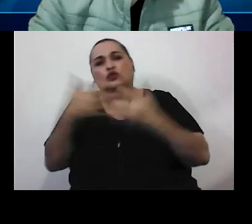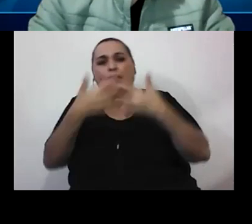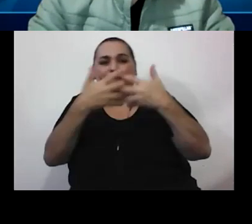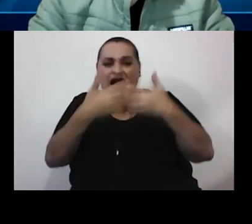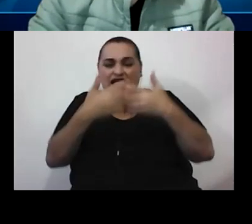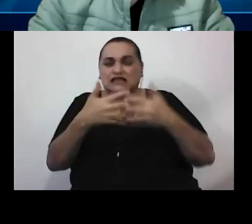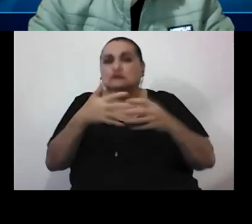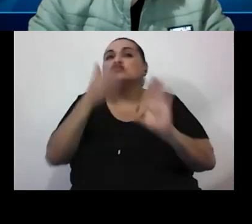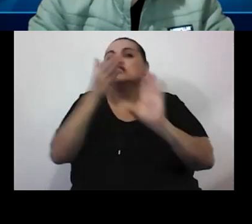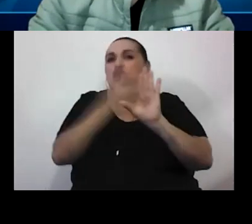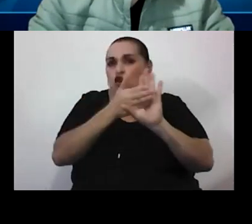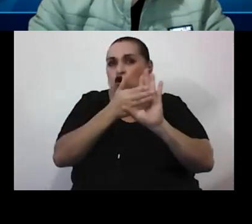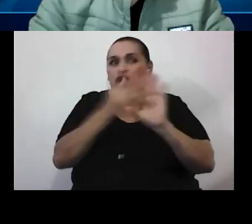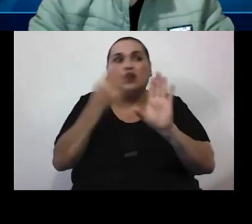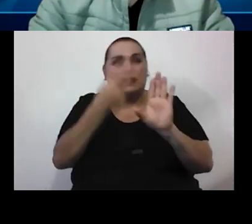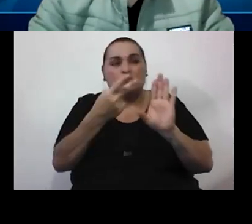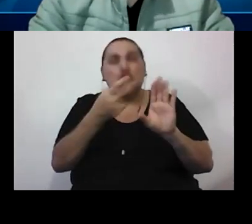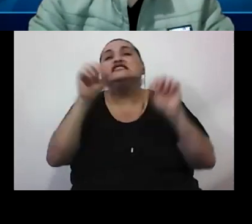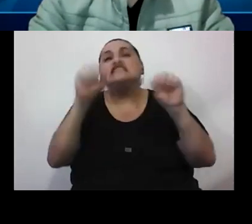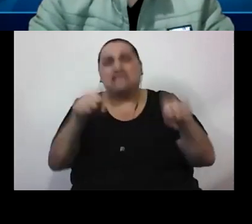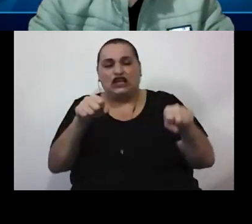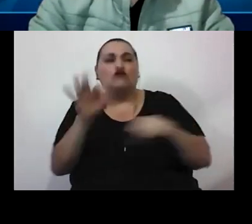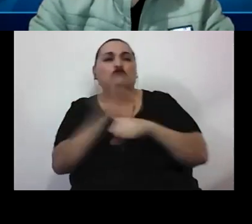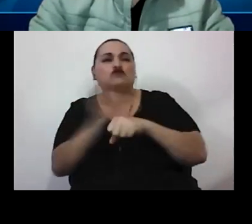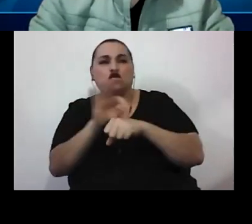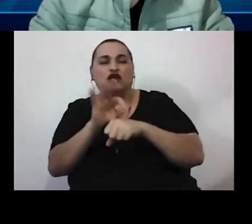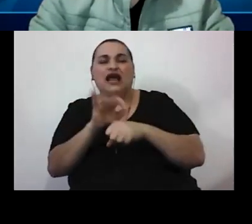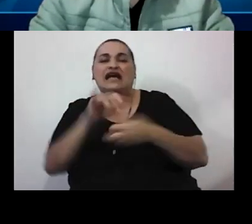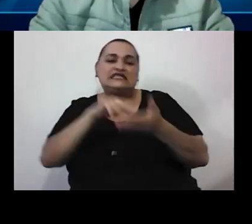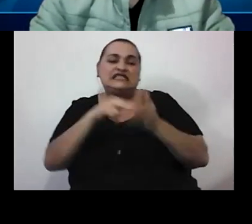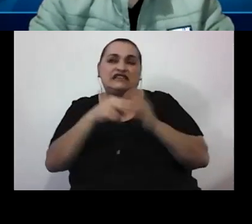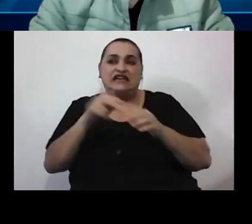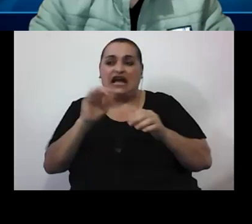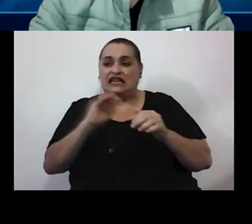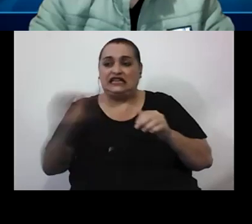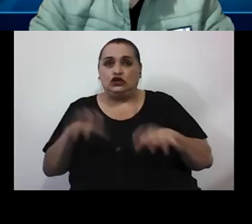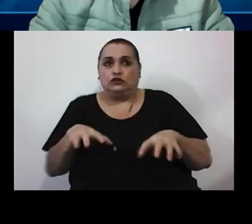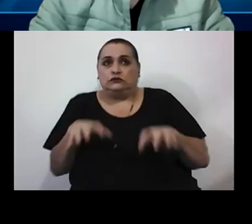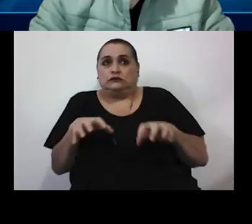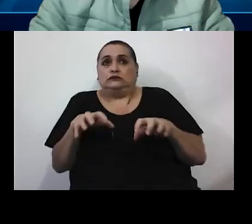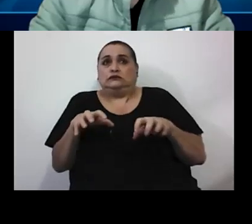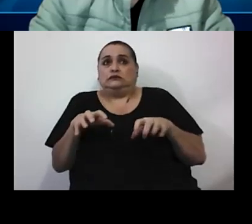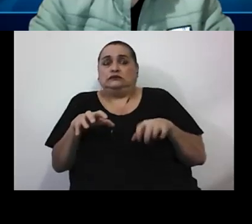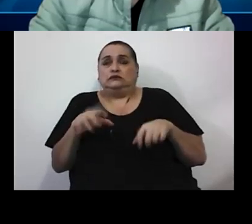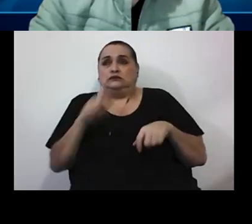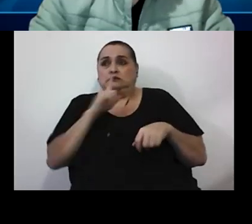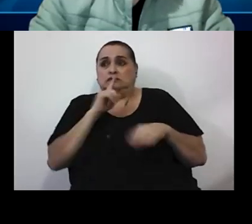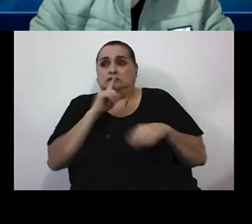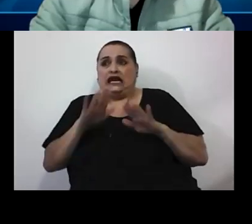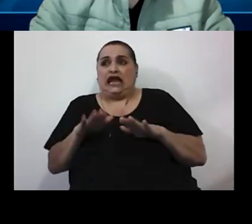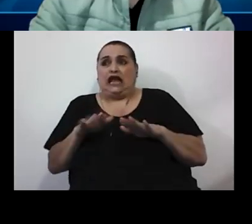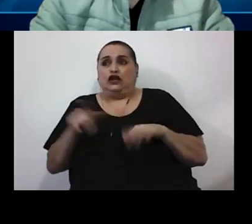sí funcionan, como el congelamiento o paralizarse y decir, mire qué quietito que está, pero en realidad